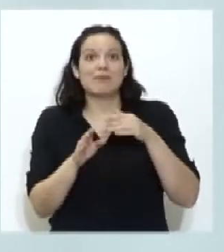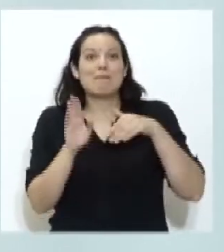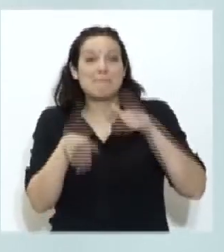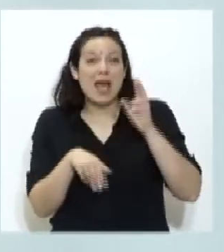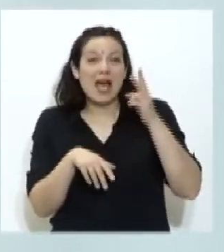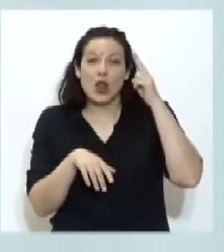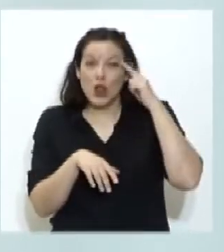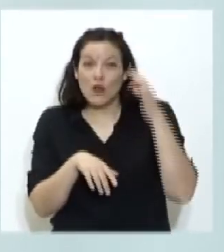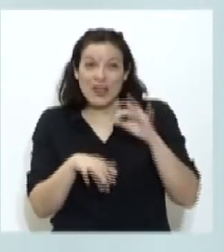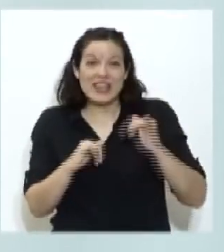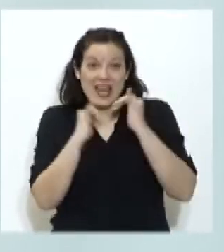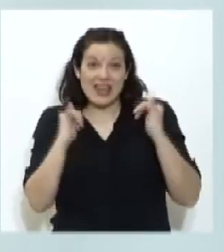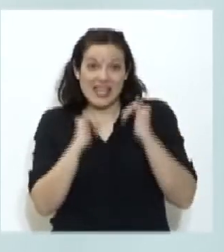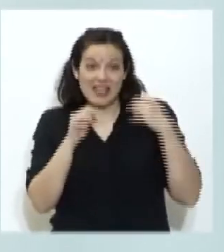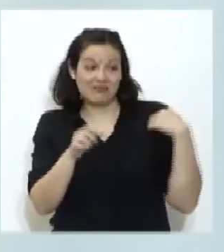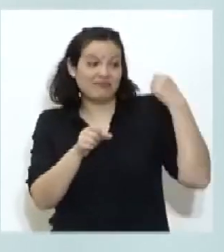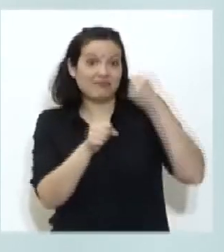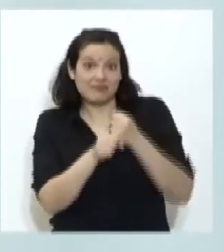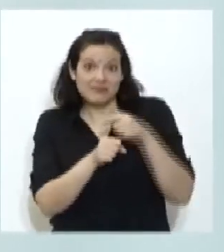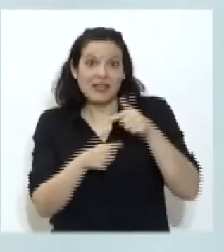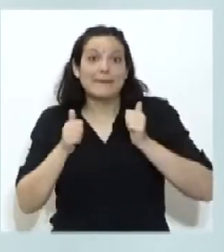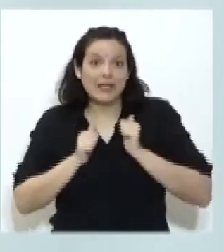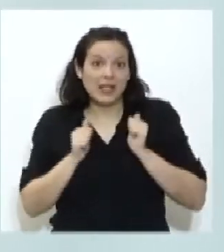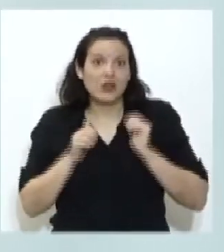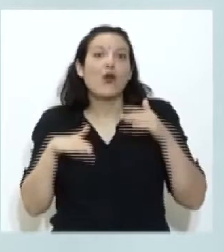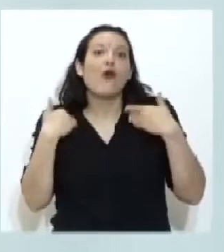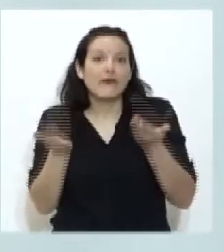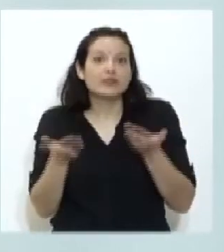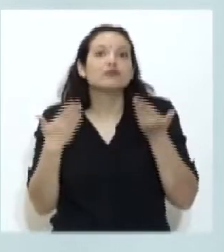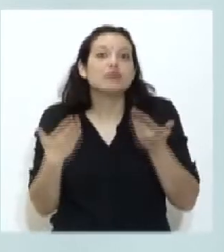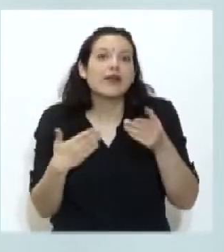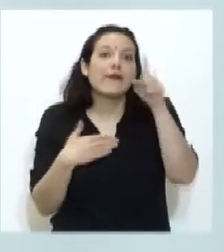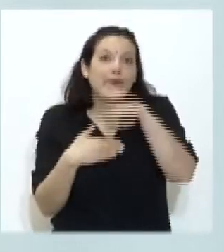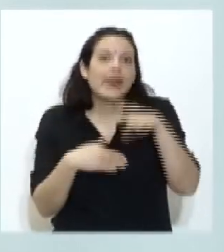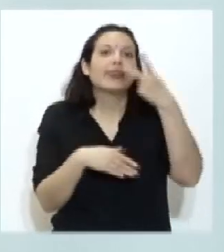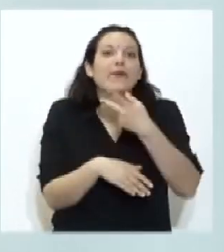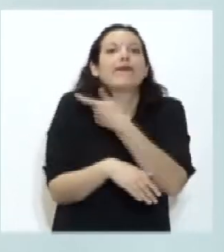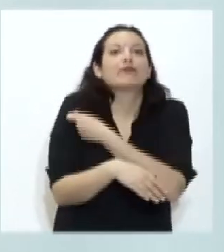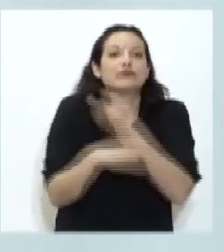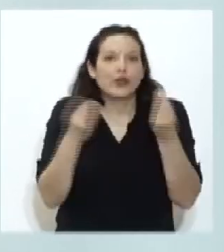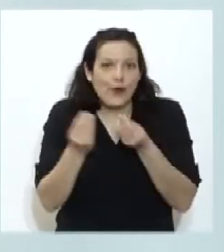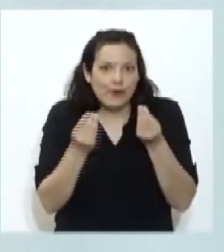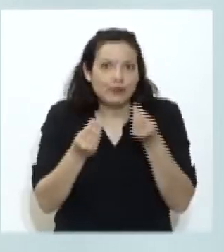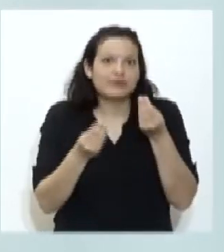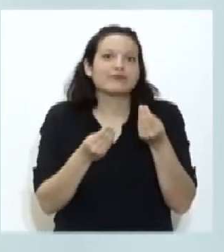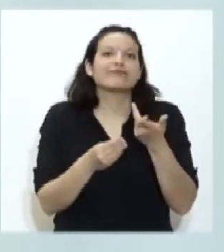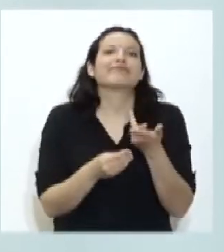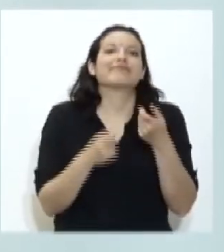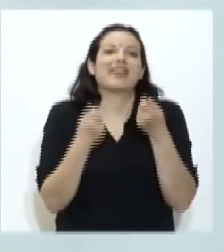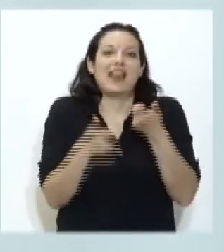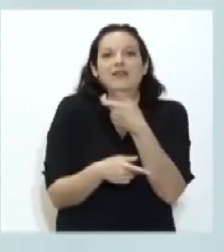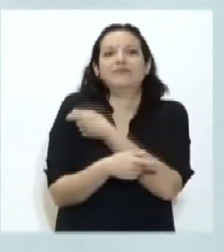se va a ofrecer la opción de poder culminar el esquema con la vacuna moderna